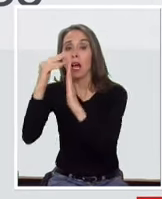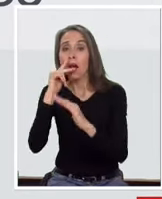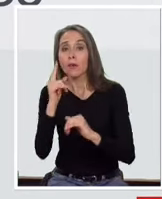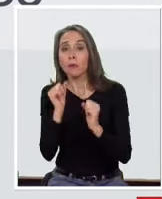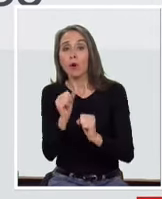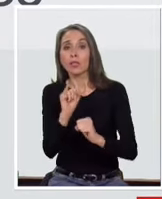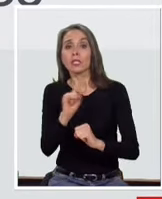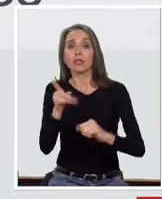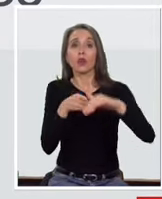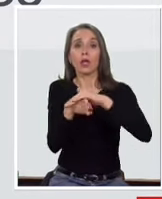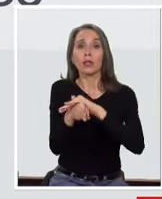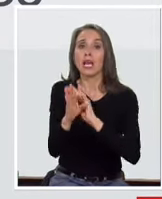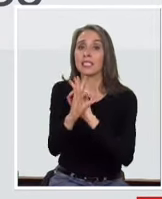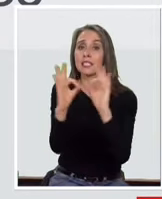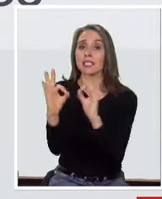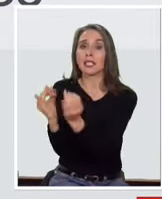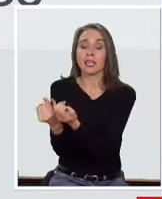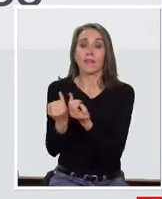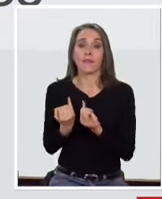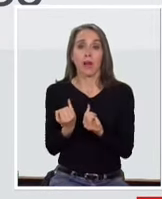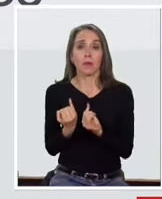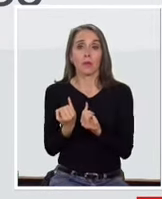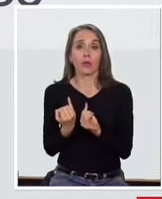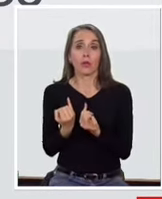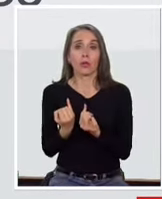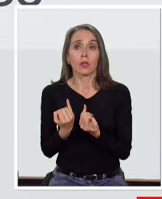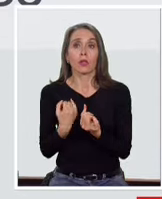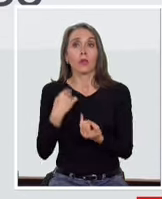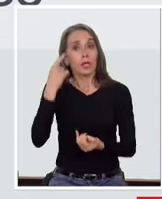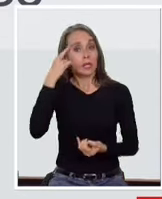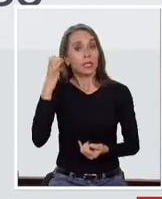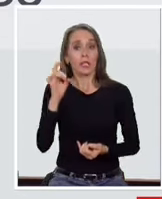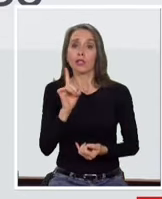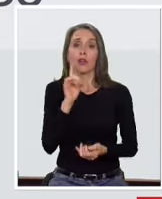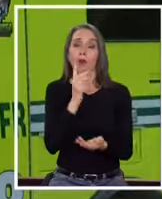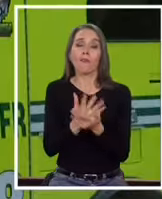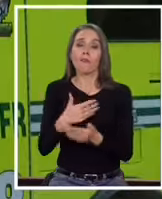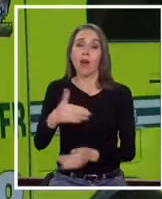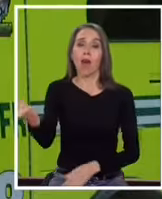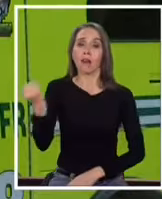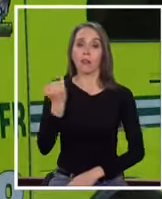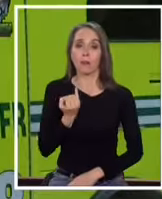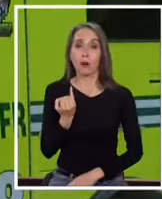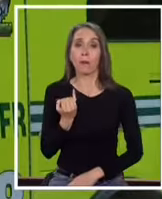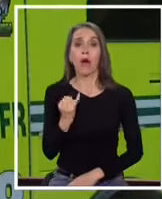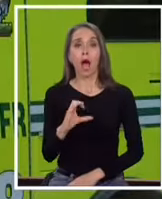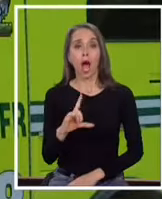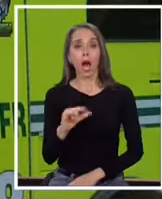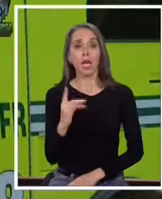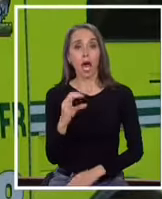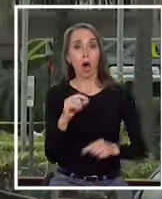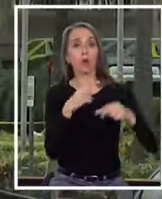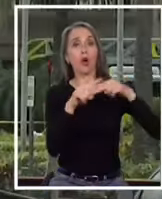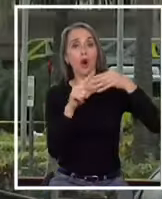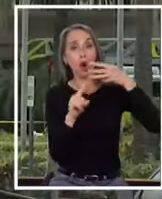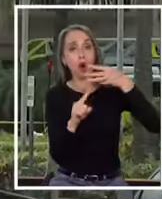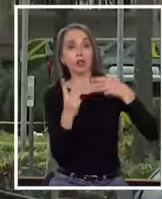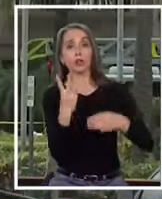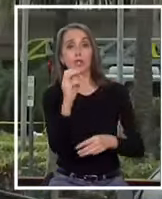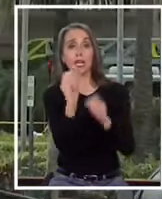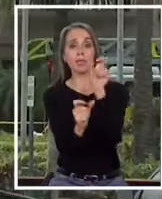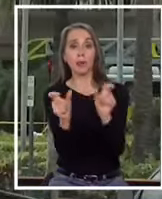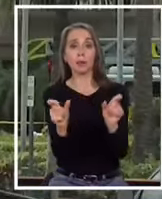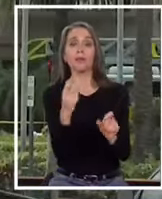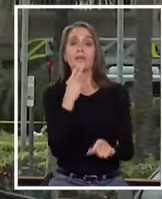no hay información, no hemos tenido ninguna información. Yo creo que no vamos a tener por un buen tiempo también. Además de Claudio Bonnefoy, otras 30